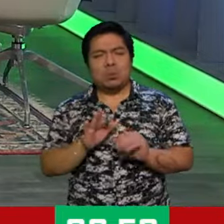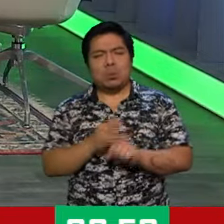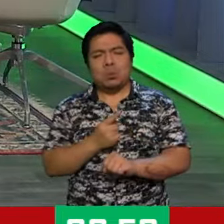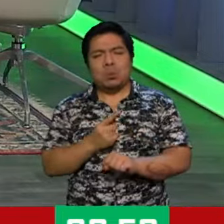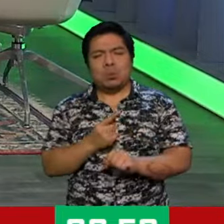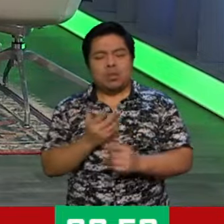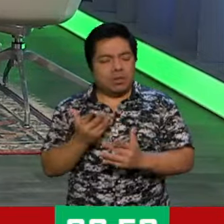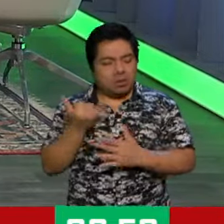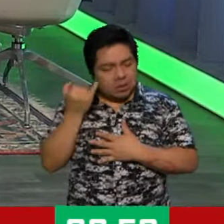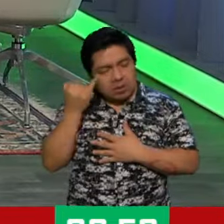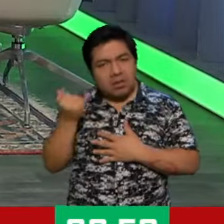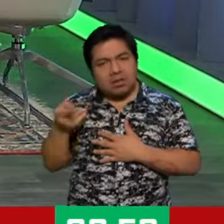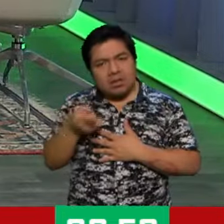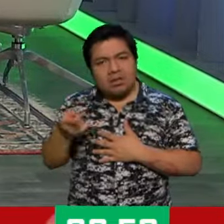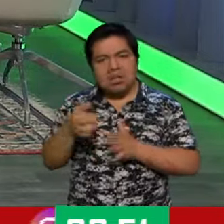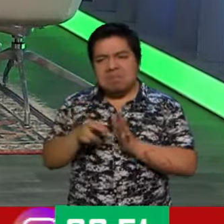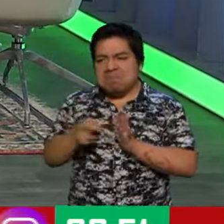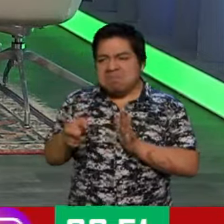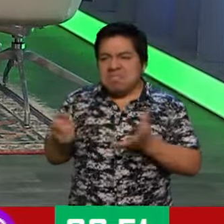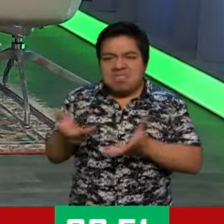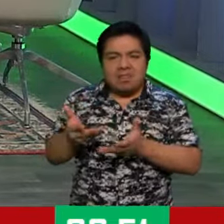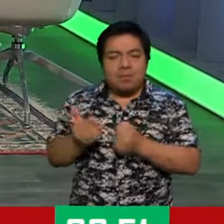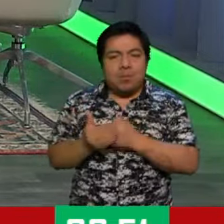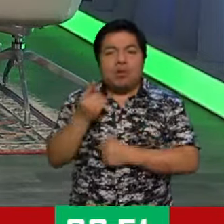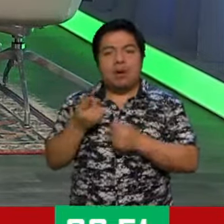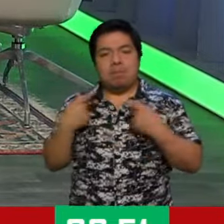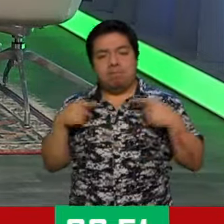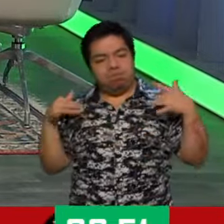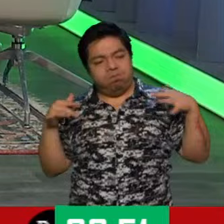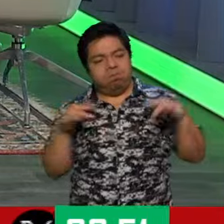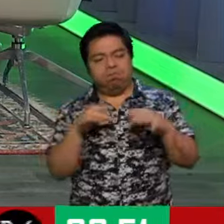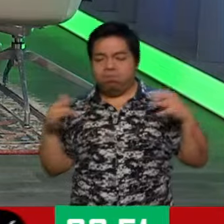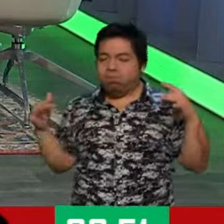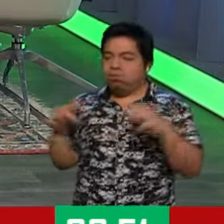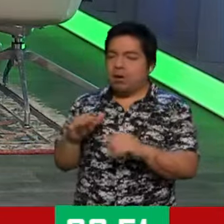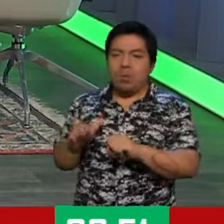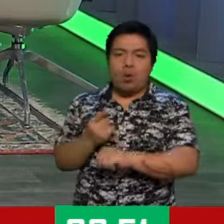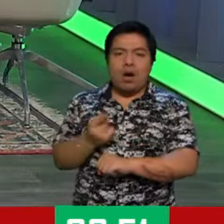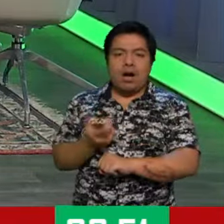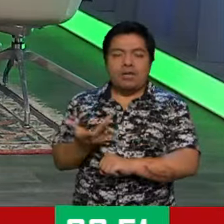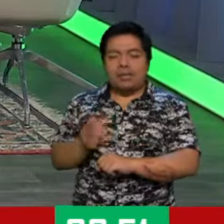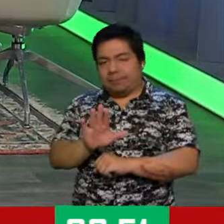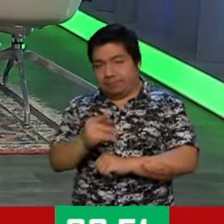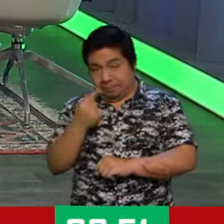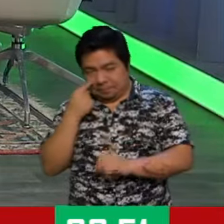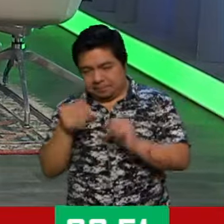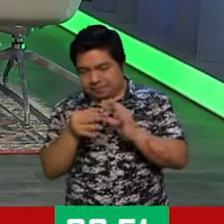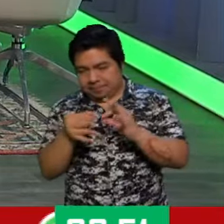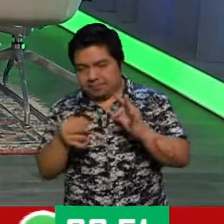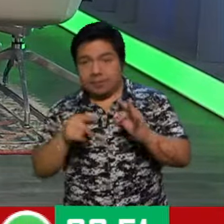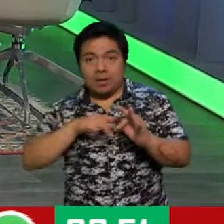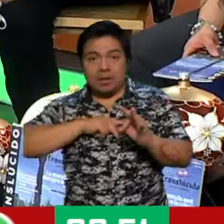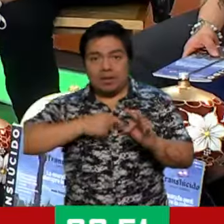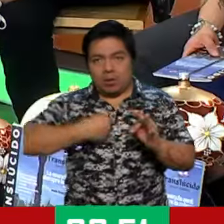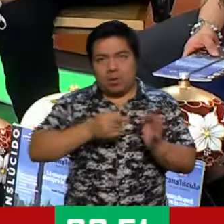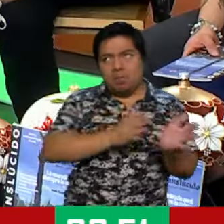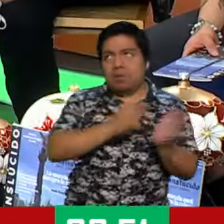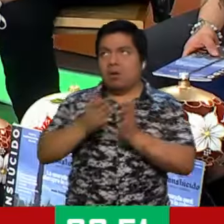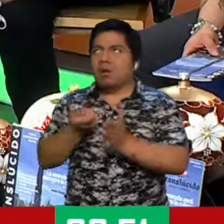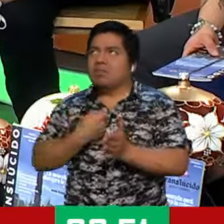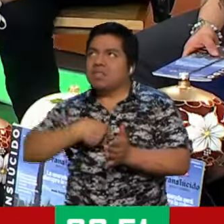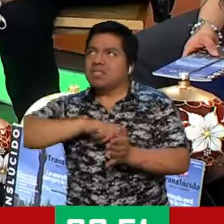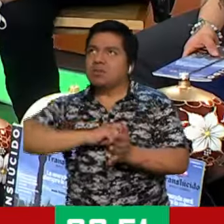la idea de hacer esta revista y pues reunir a toda esta gente? A ver, cuéntanos. Pues porque hice mi transición hace un año o